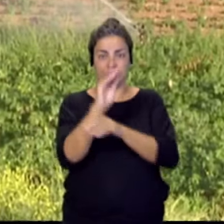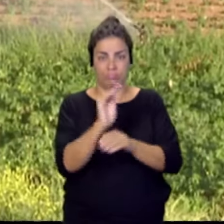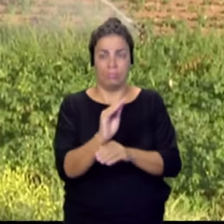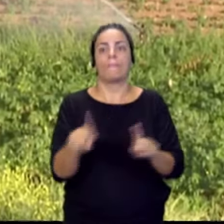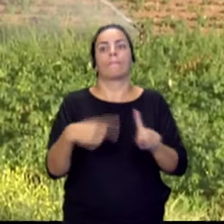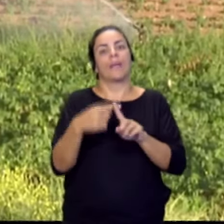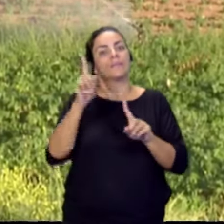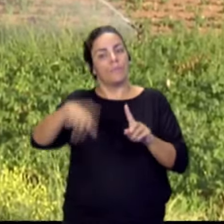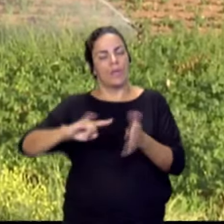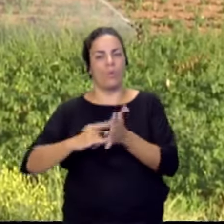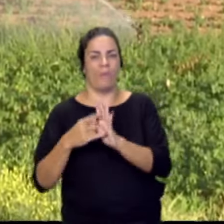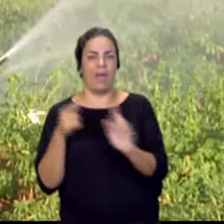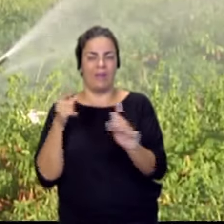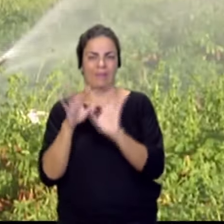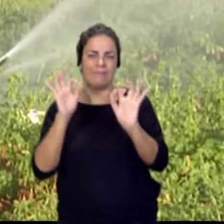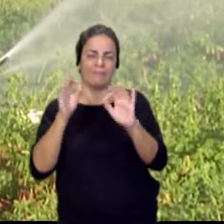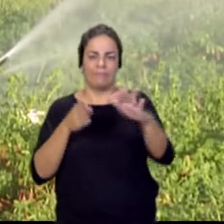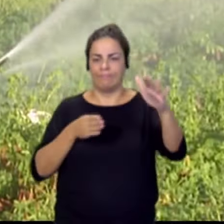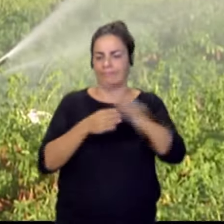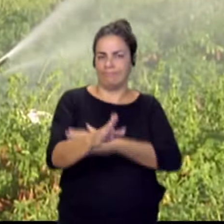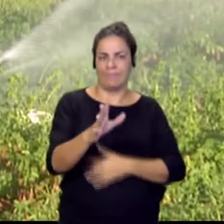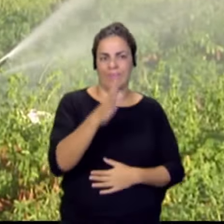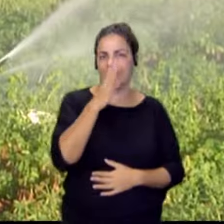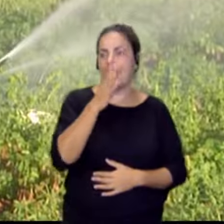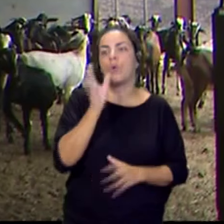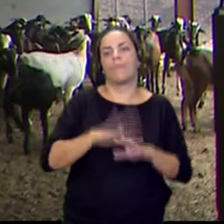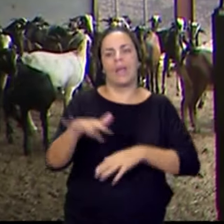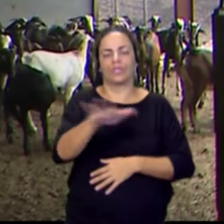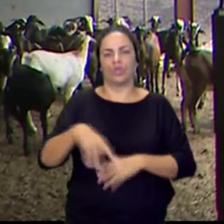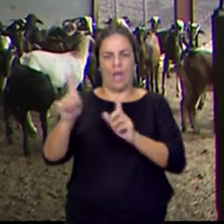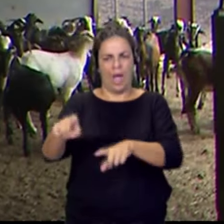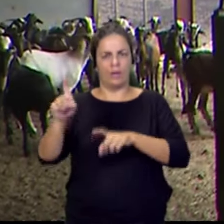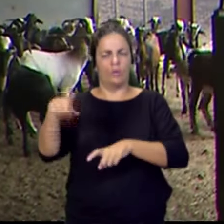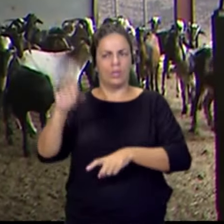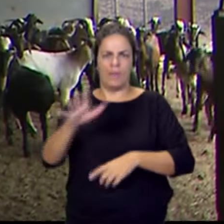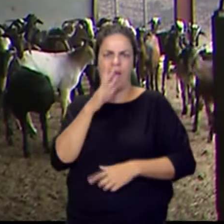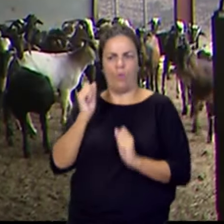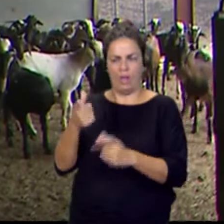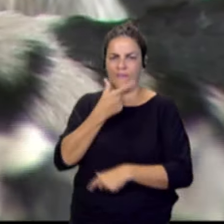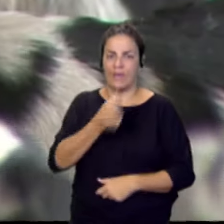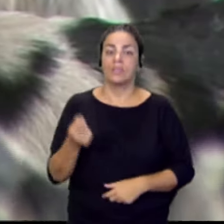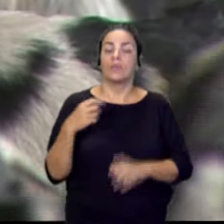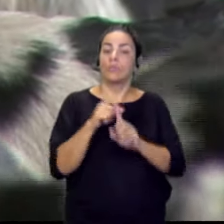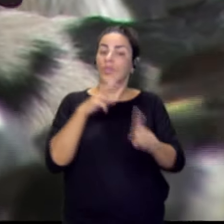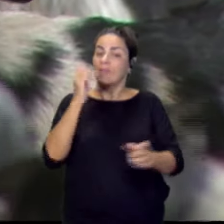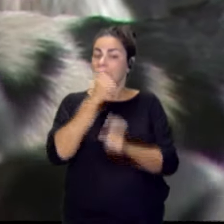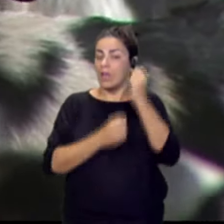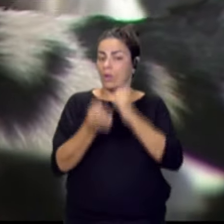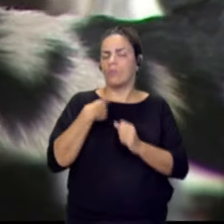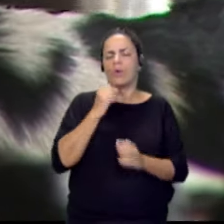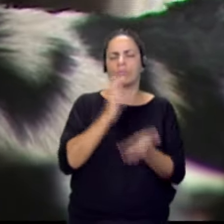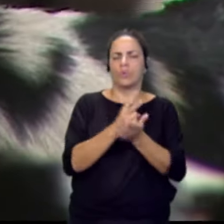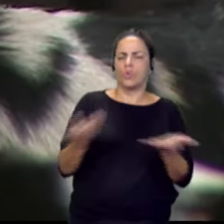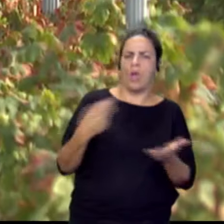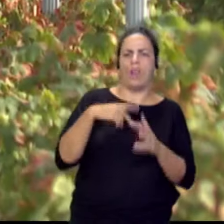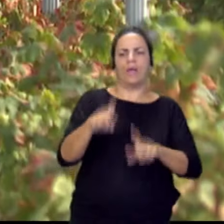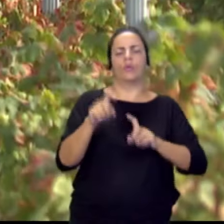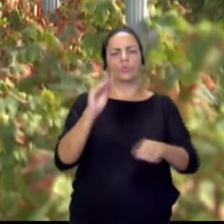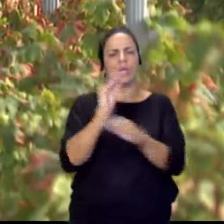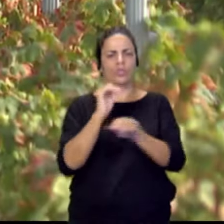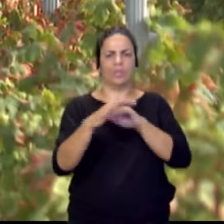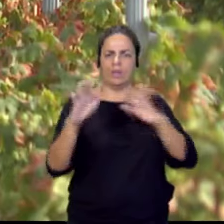olvidar un plan que garantice el acceso al agua en zonas agrícolas. Desde el punto de vista económico, se apostará por incentivar la agricultura